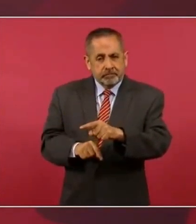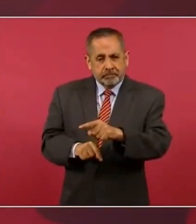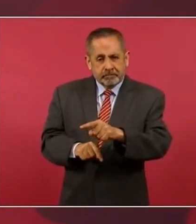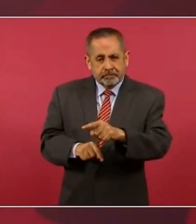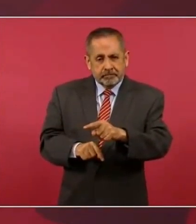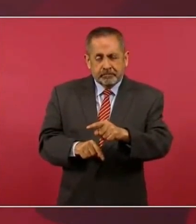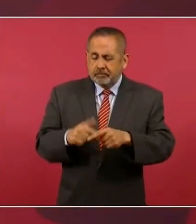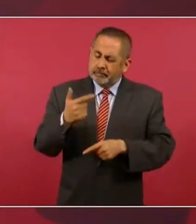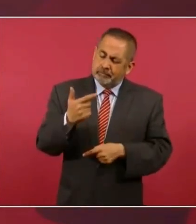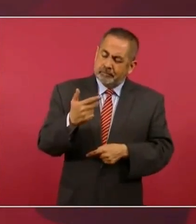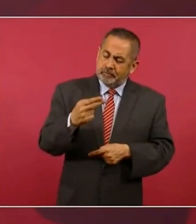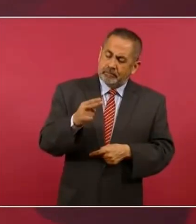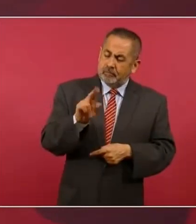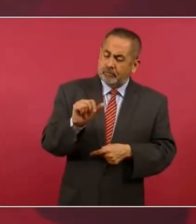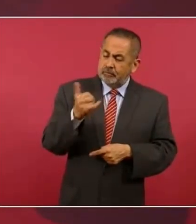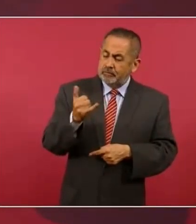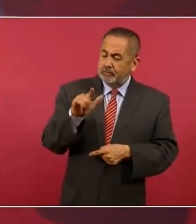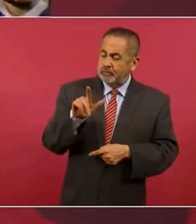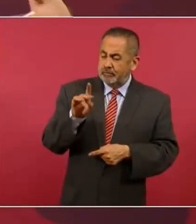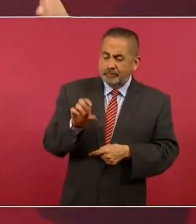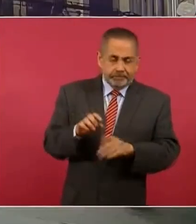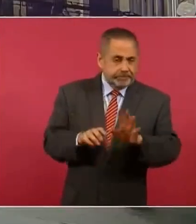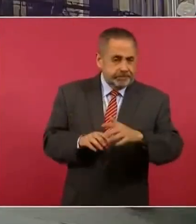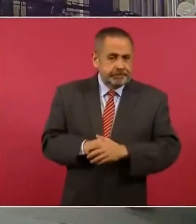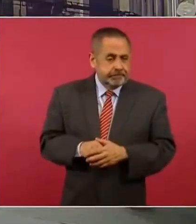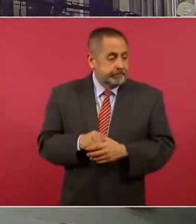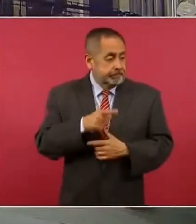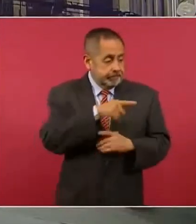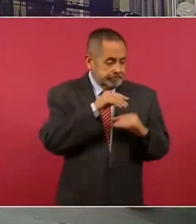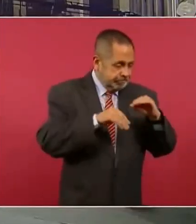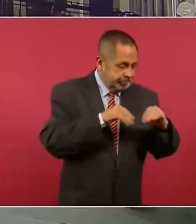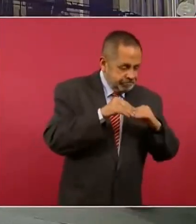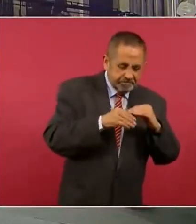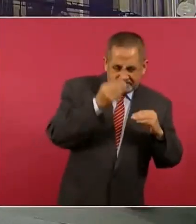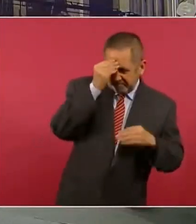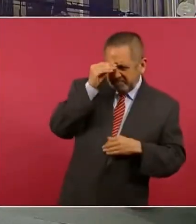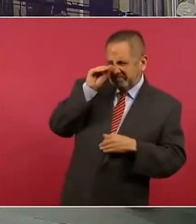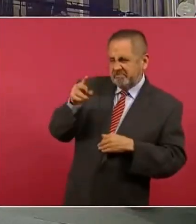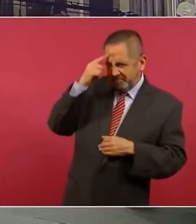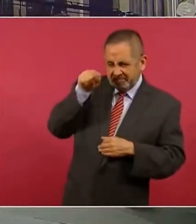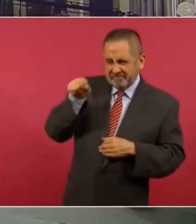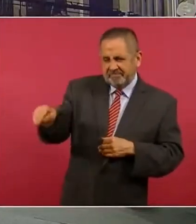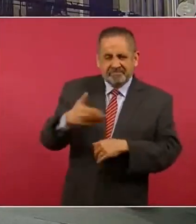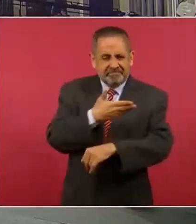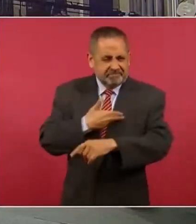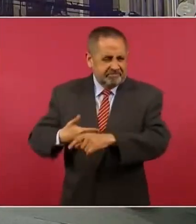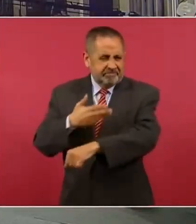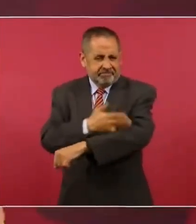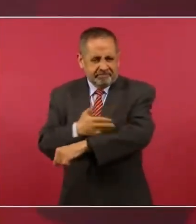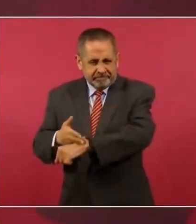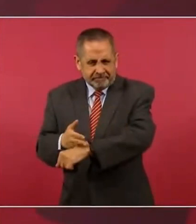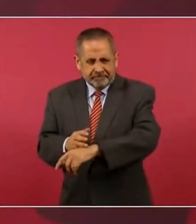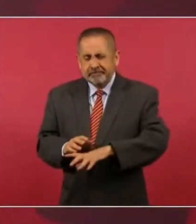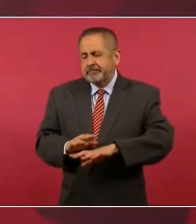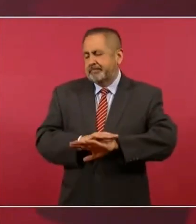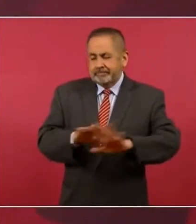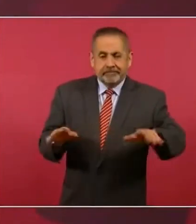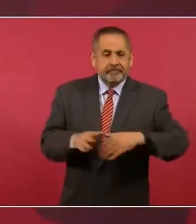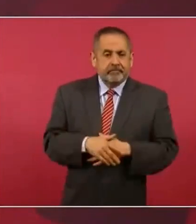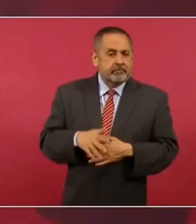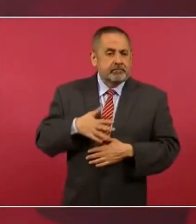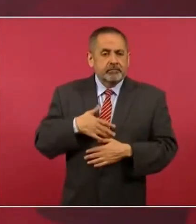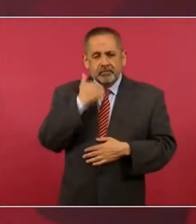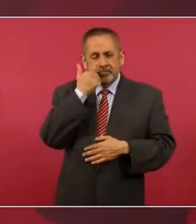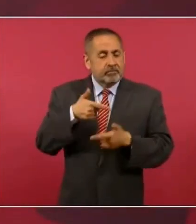el guayule. Entonces le fabricaron estos delitos. Entonces yo no quiero de ninguna manera, ¿no?, que eso